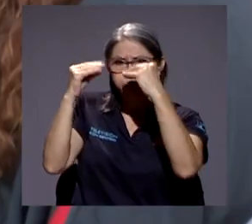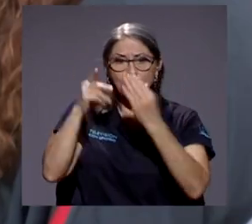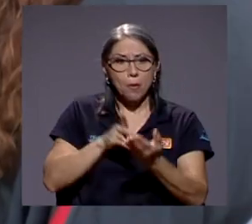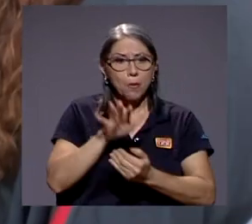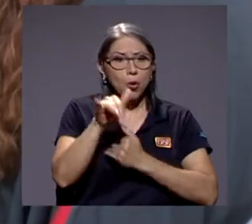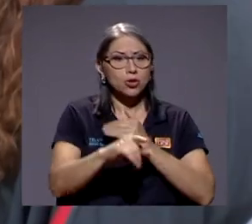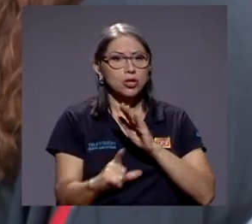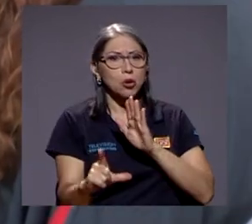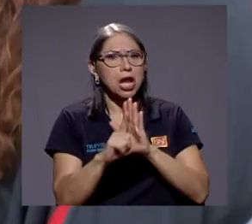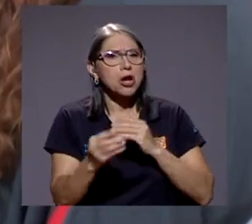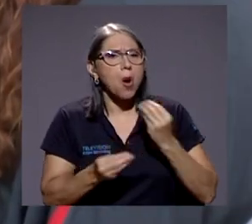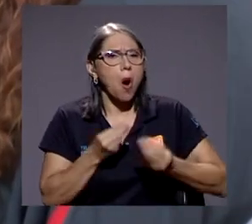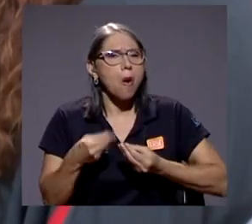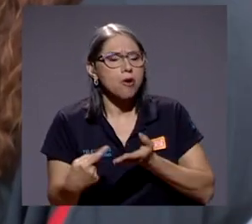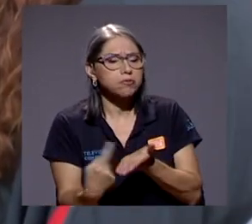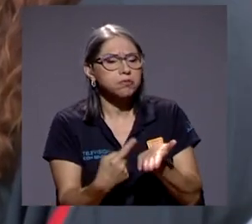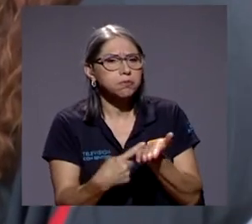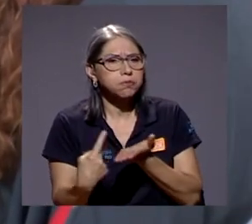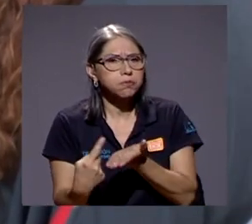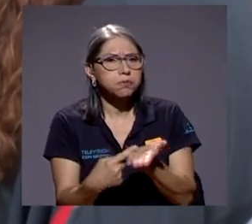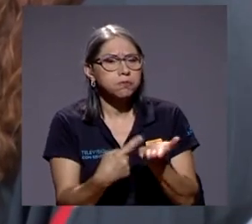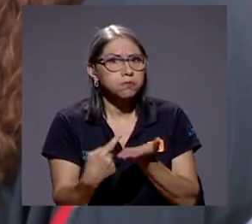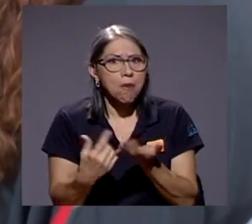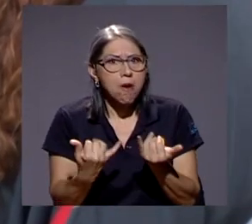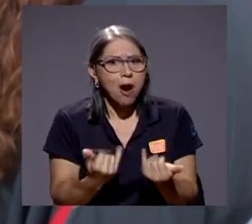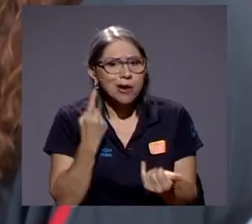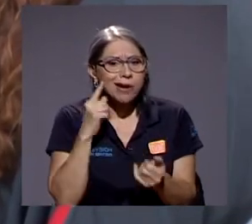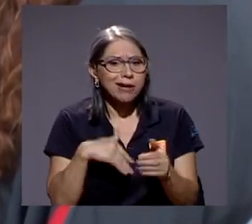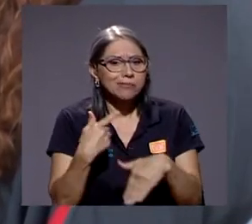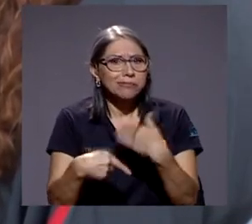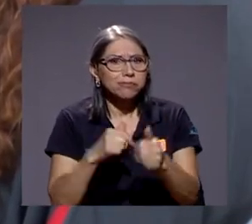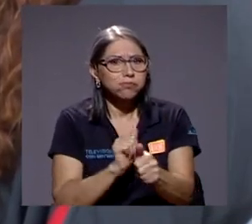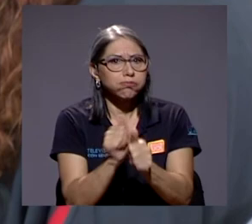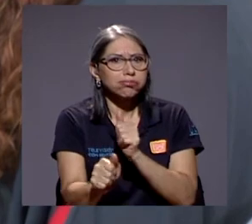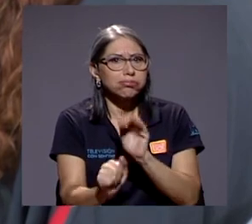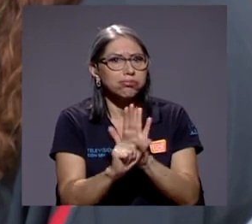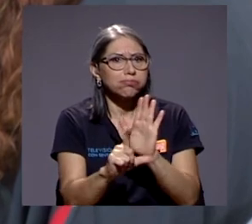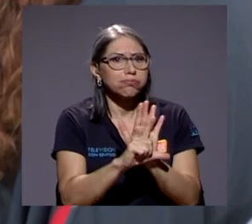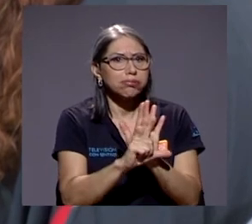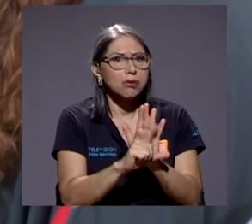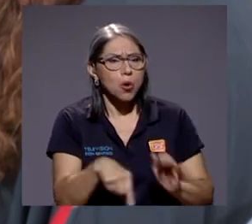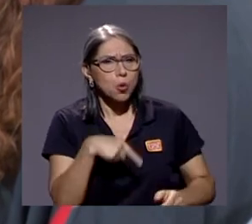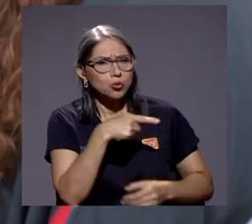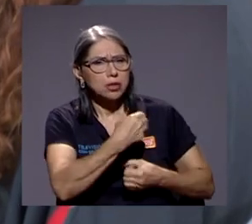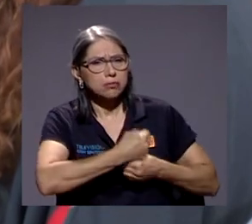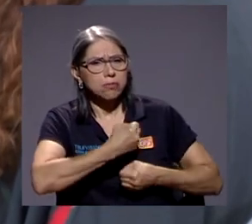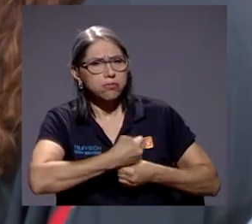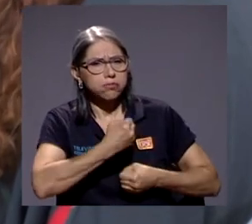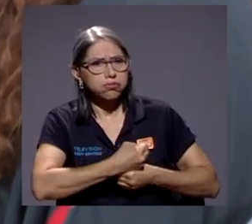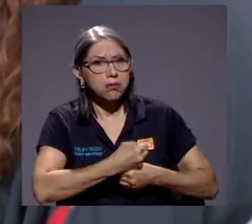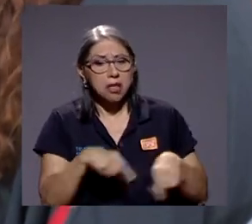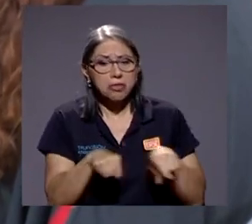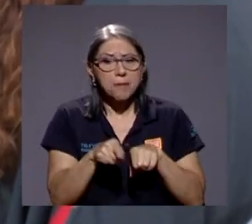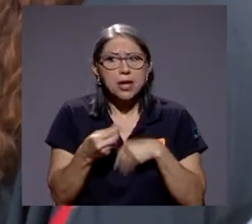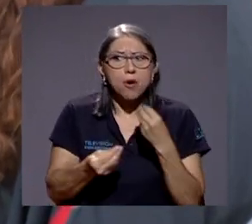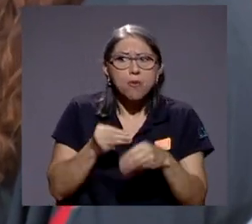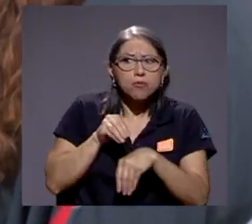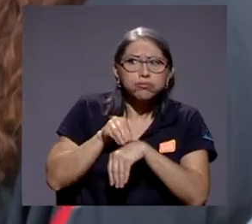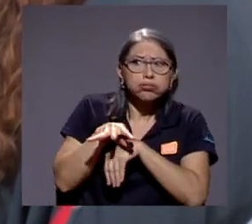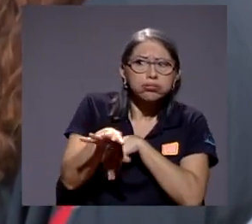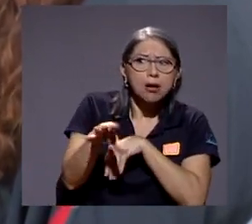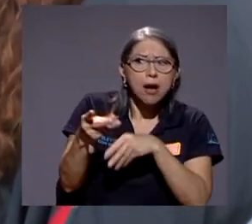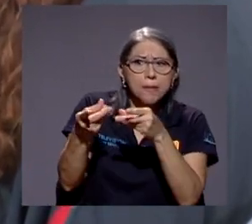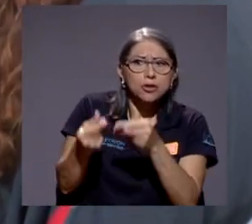proyecto de ley en la asamblea legislativa de todos los trabajos que ustedes han venido realizando de incidencia en el presupuesto nacional y